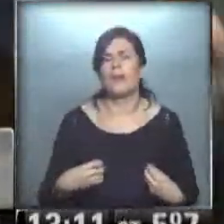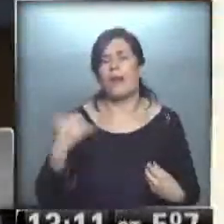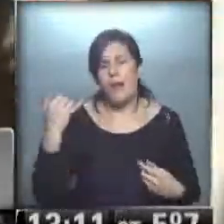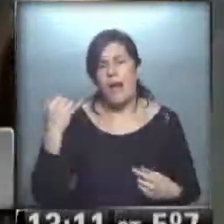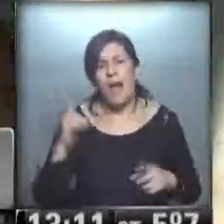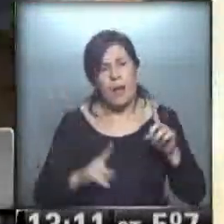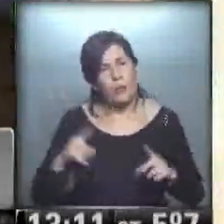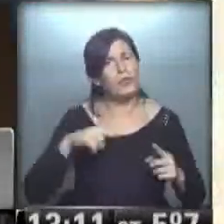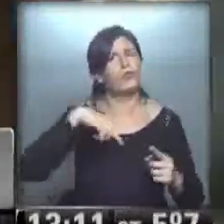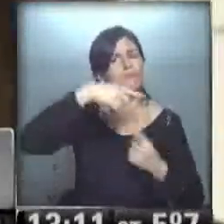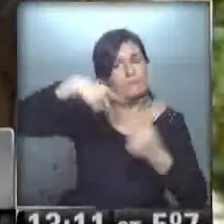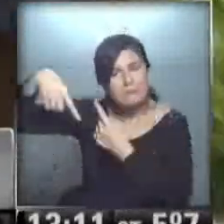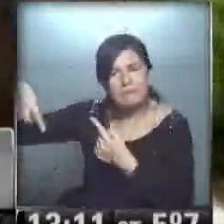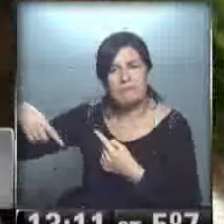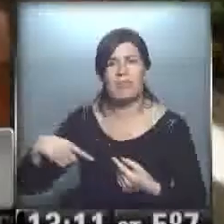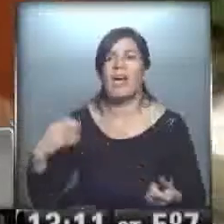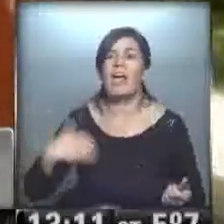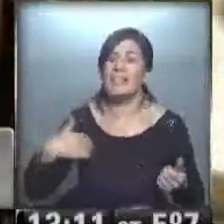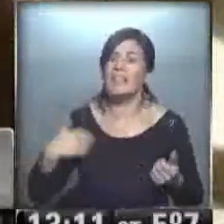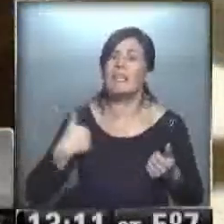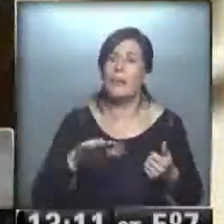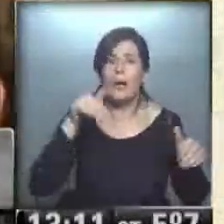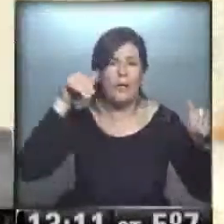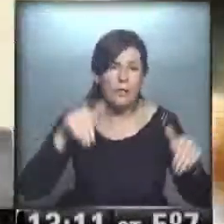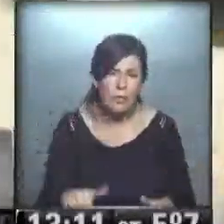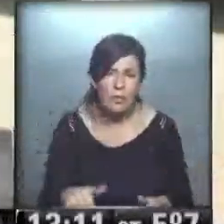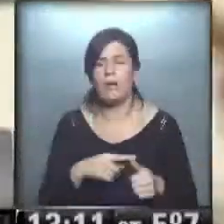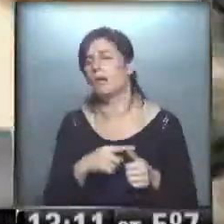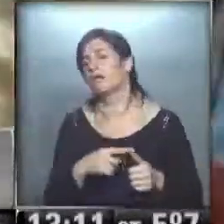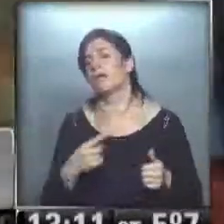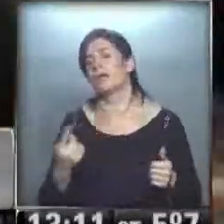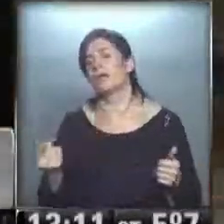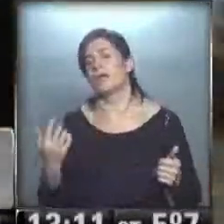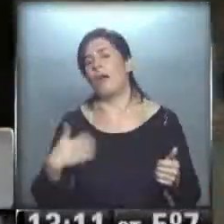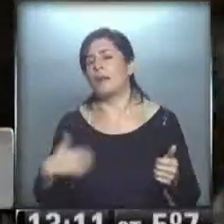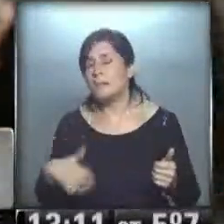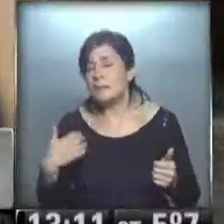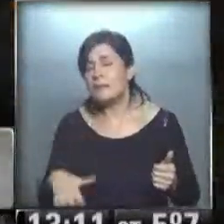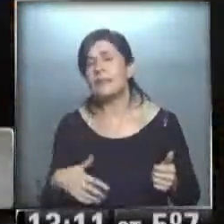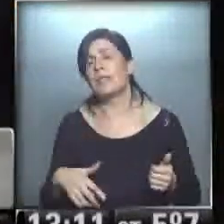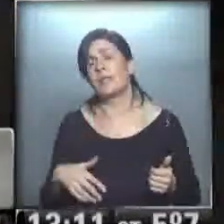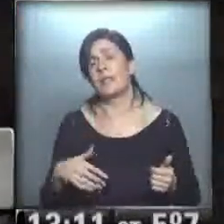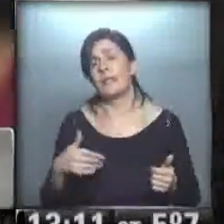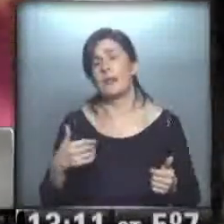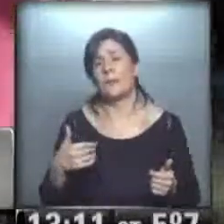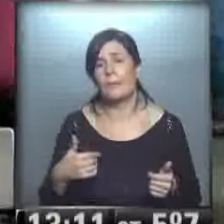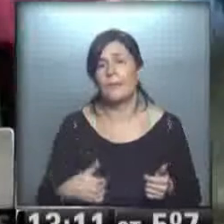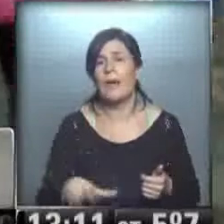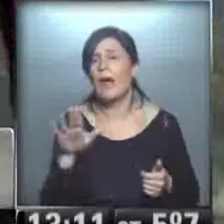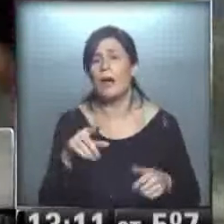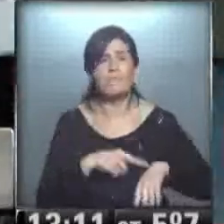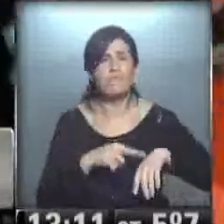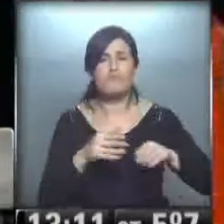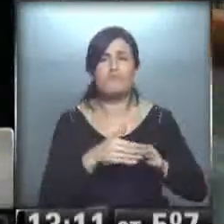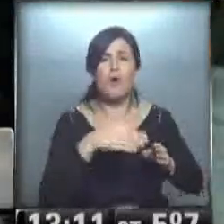comentarios. Argentina ingresará en recesión, Argentina ingresará en una etapa